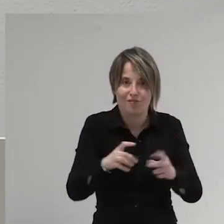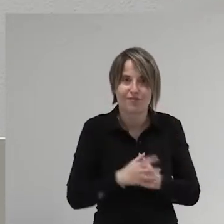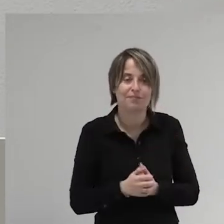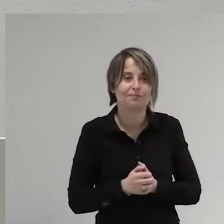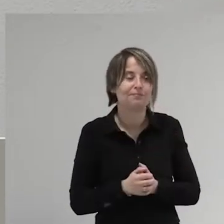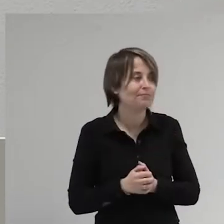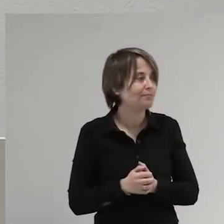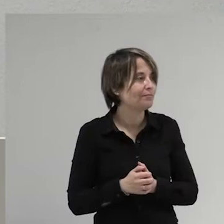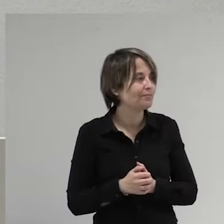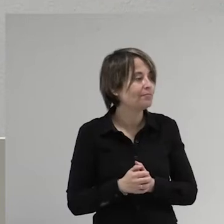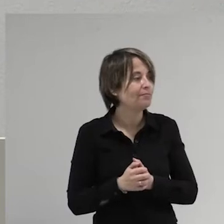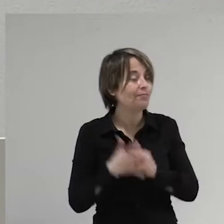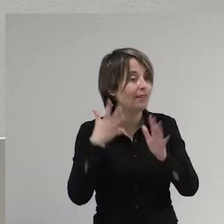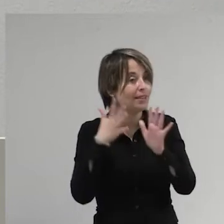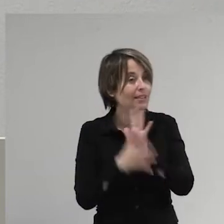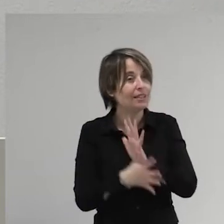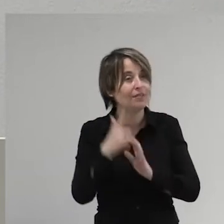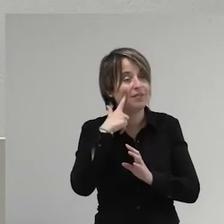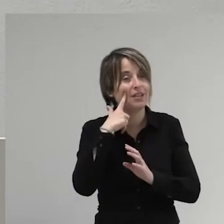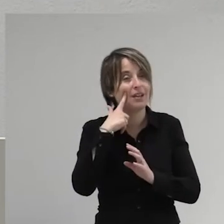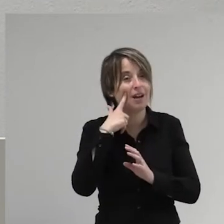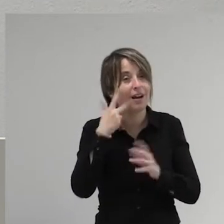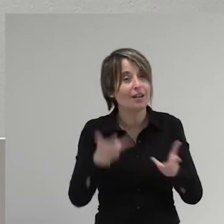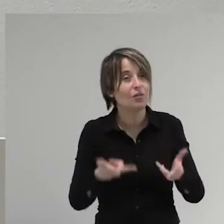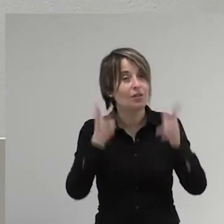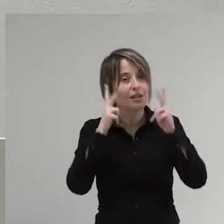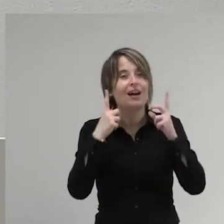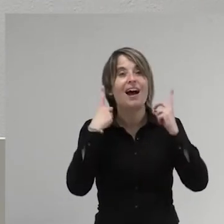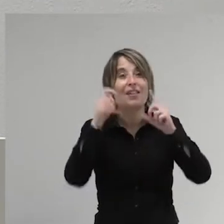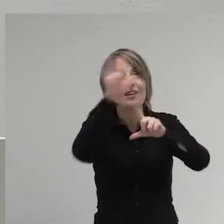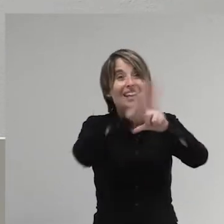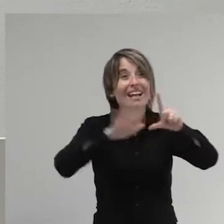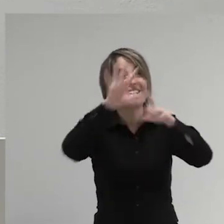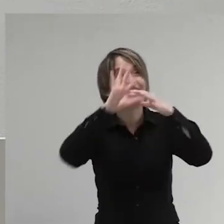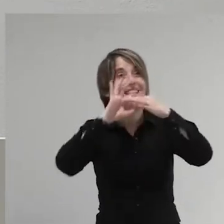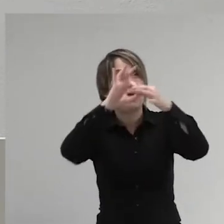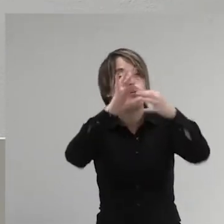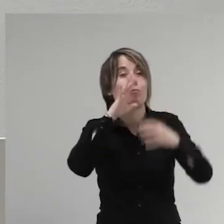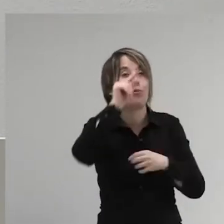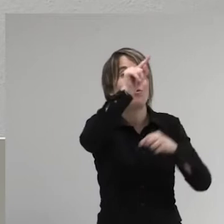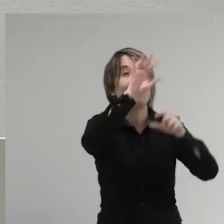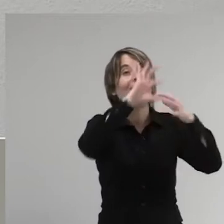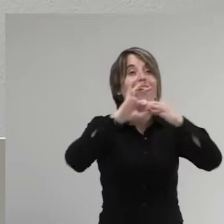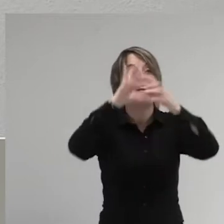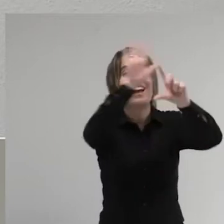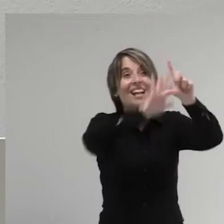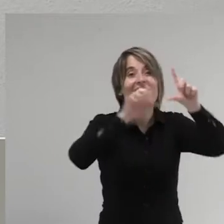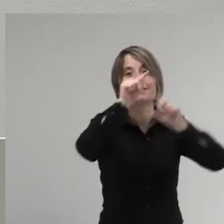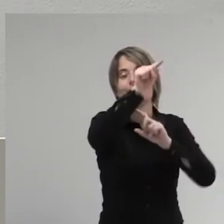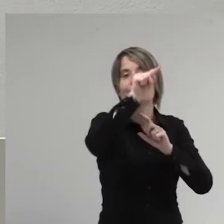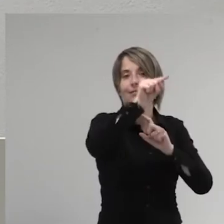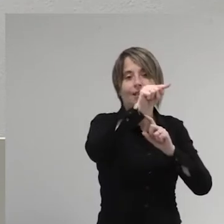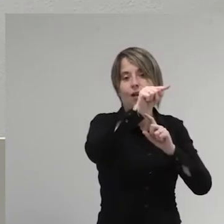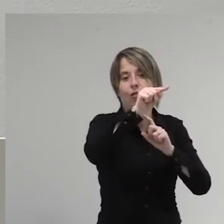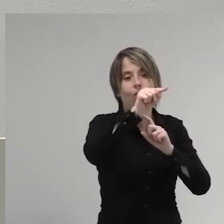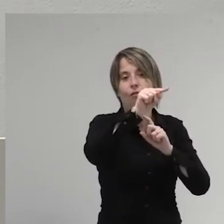implica que en realidad el neoliberalismo necesita todavía más al Estado, porque es el Estado quien pone al abasto de